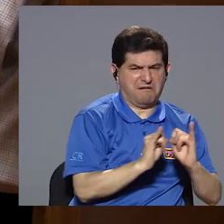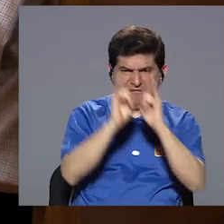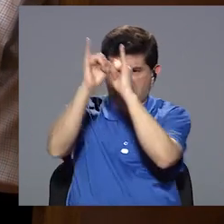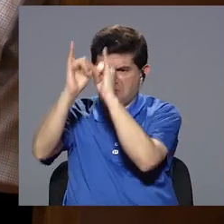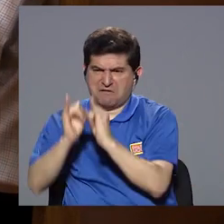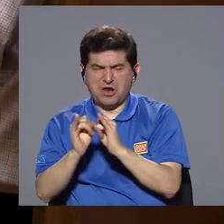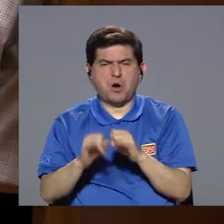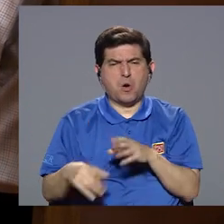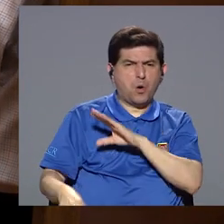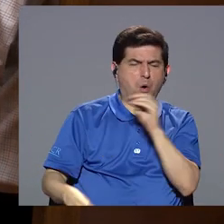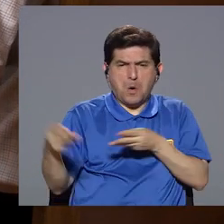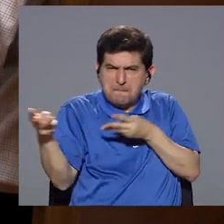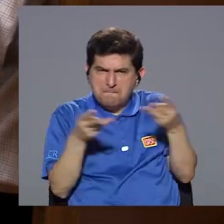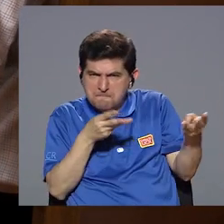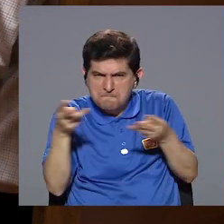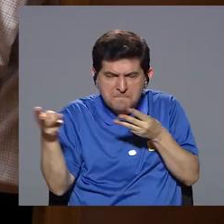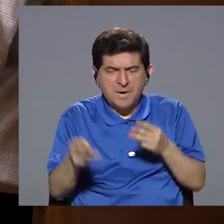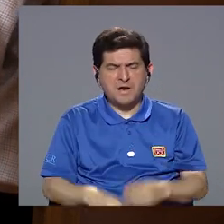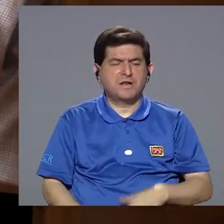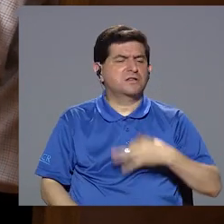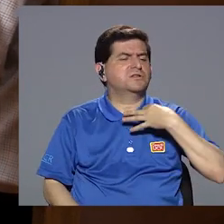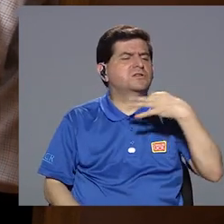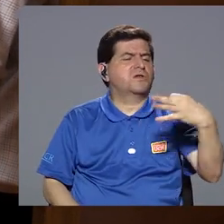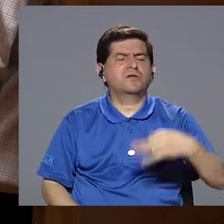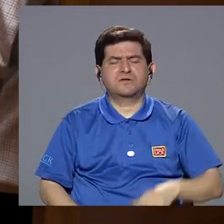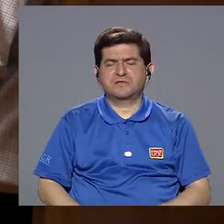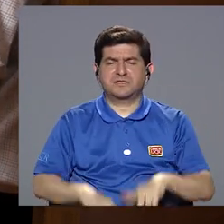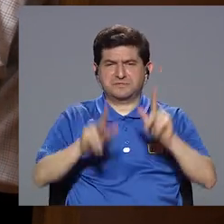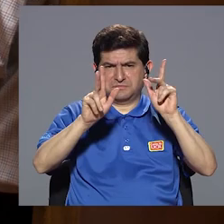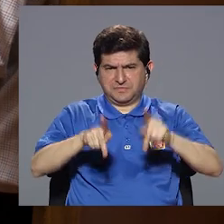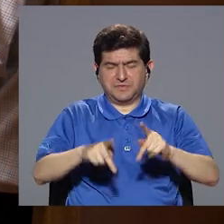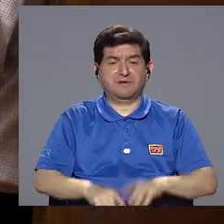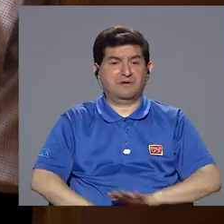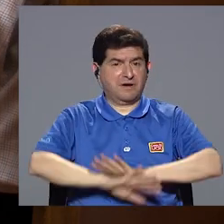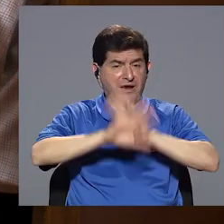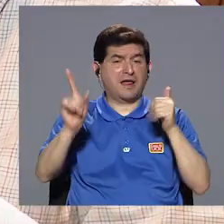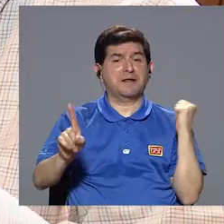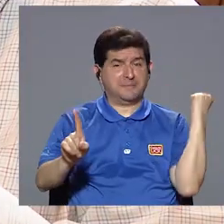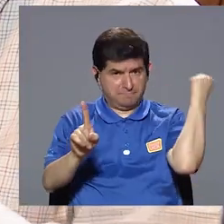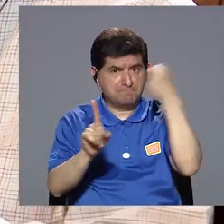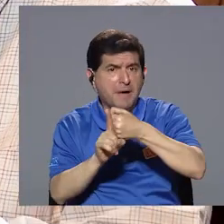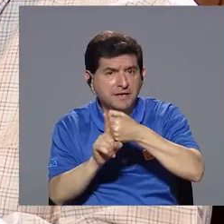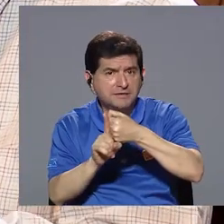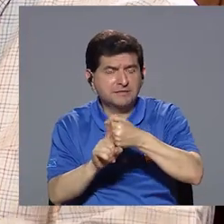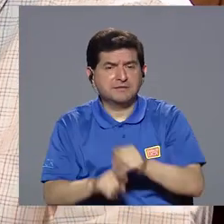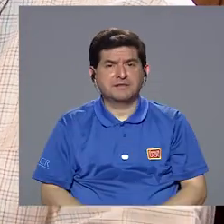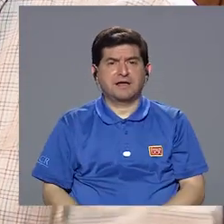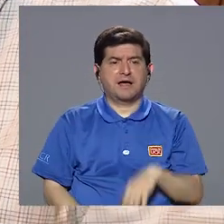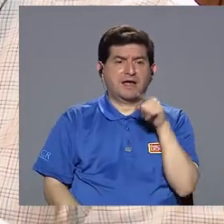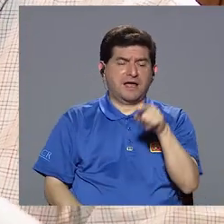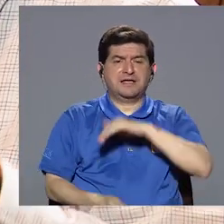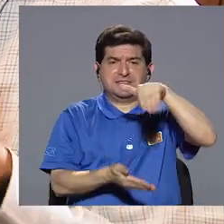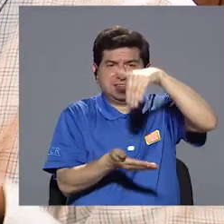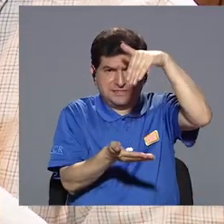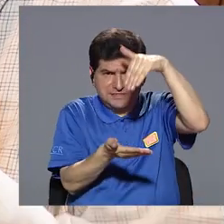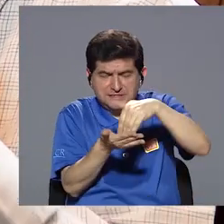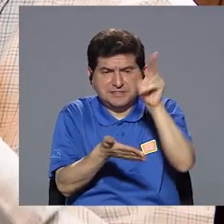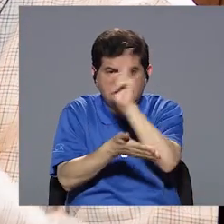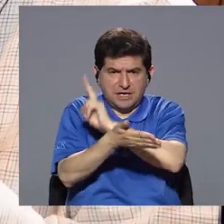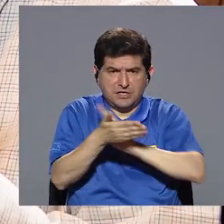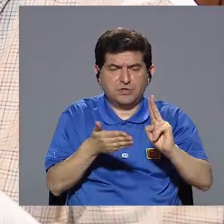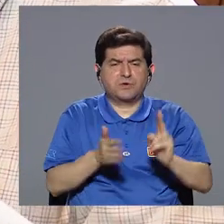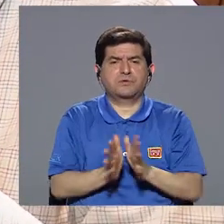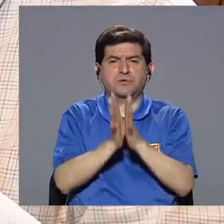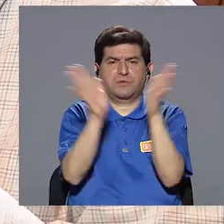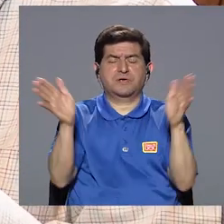a fomentar el individualismo la mercantilización en la vida cotidiana de las personas y claramente golpean el estos